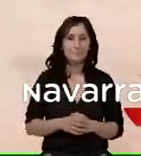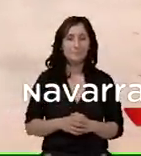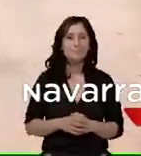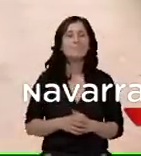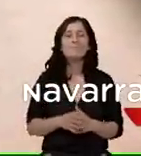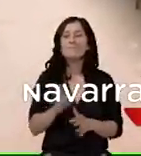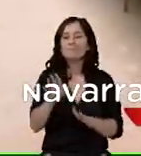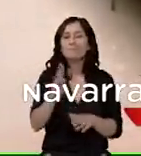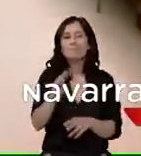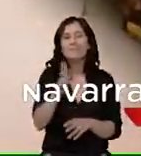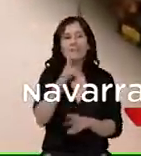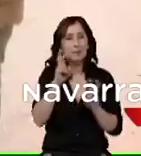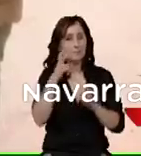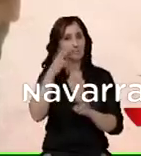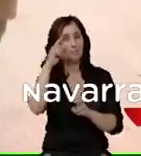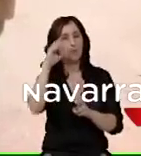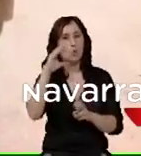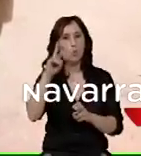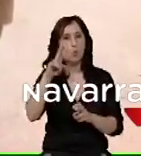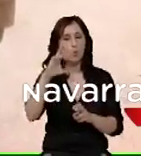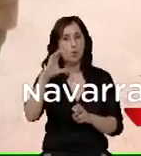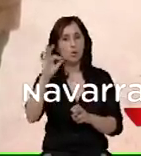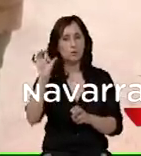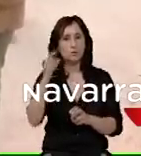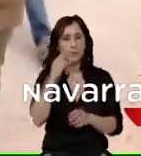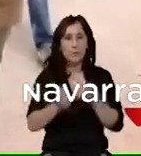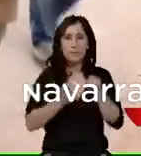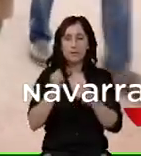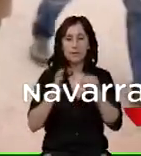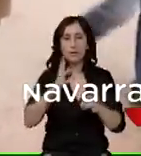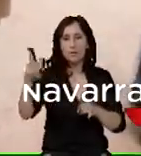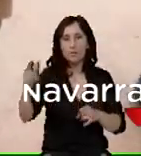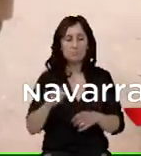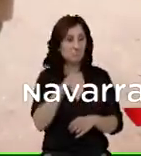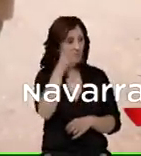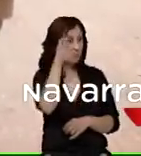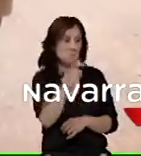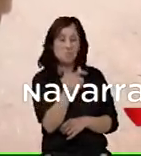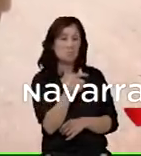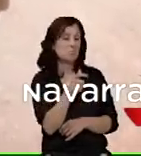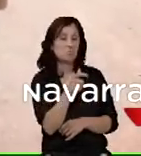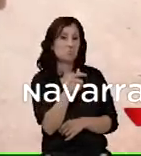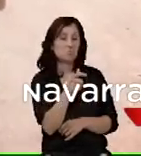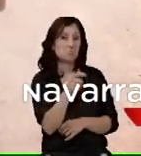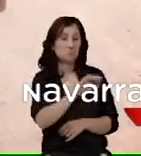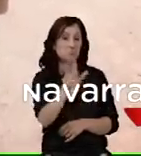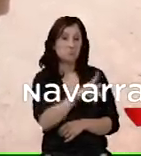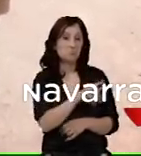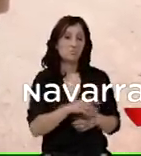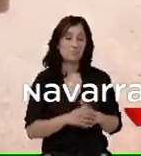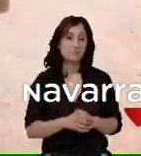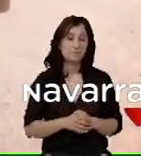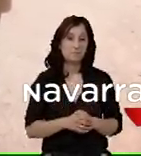Por cierto, hablando de cucos, ¿se habrá llevado alguien mi bicicleta, Luis Marí? En este pueblo no. Te la habrán cambiado de sitio, pero llevársela no.